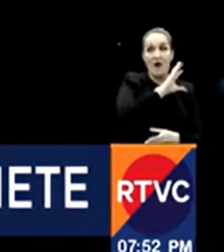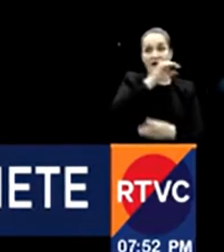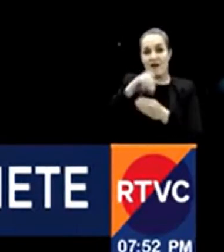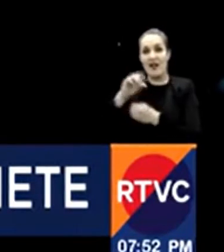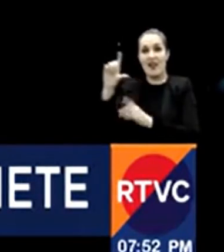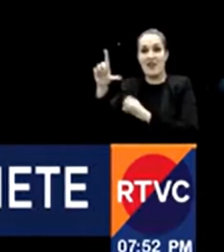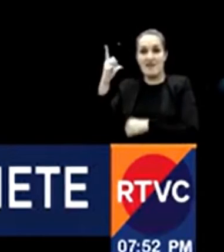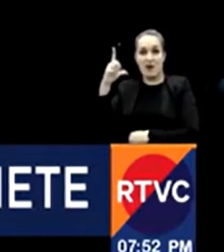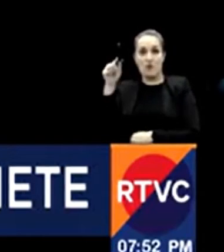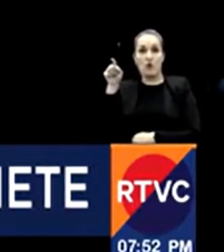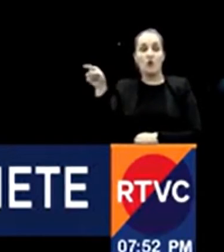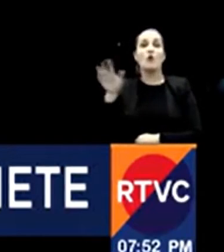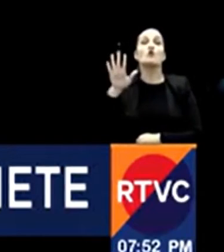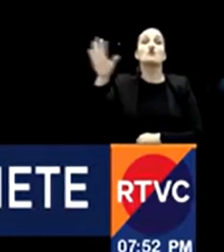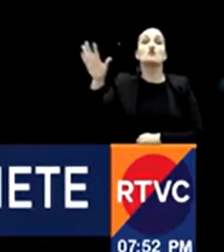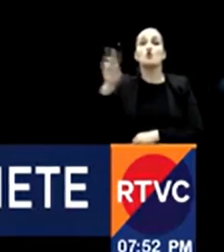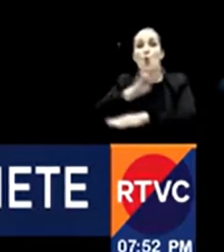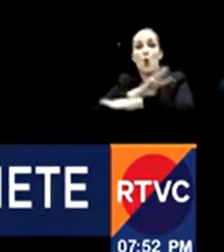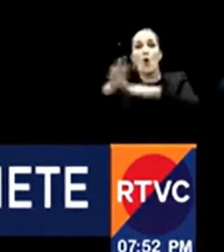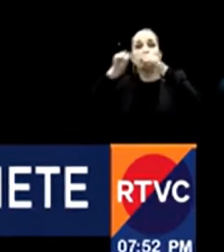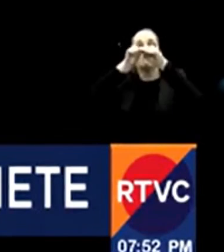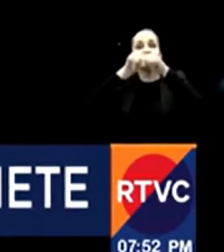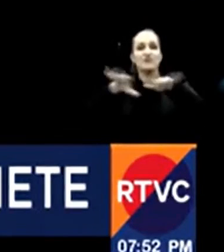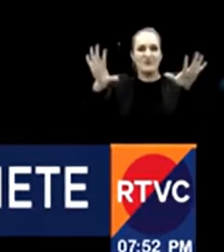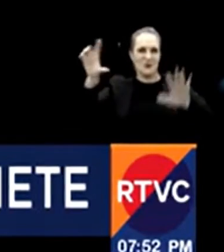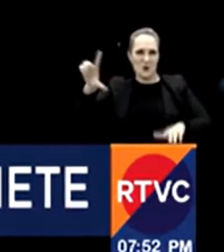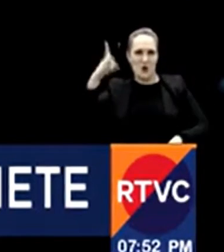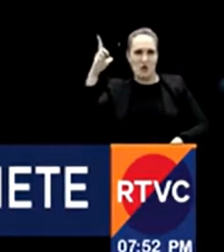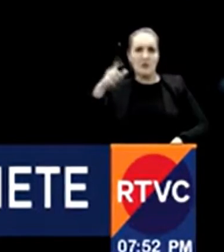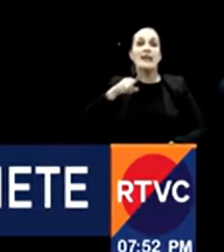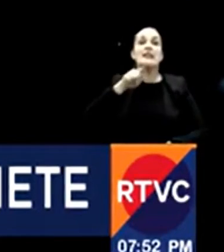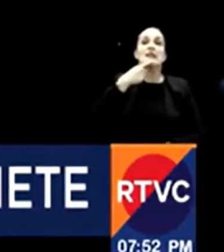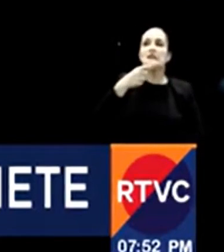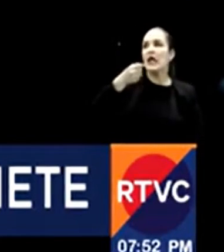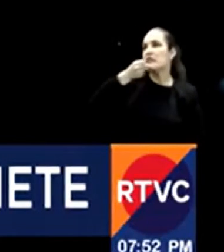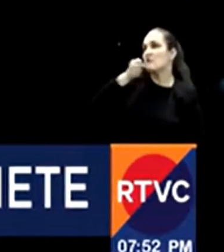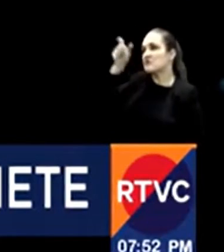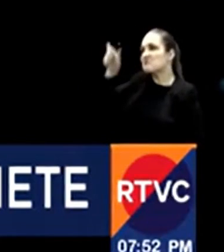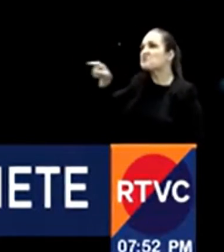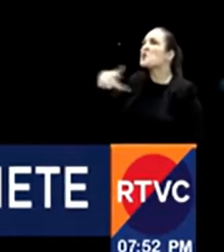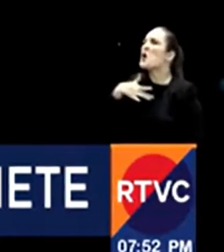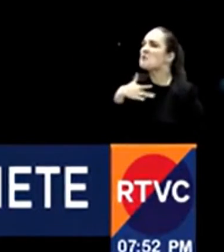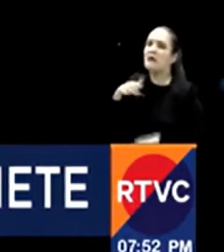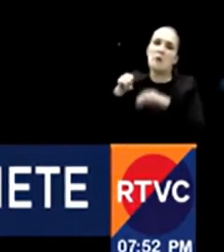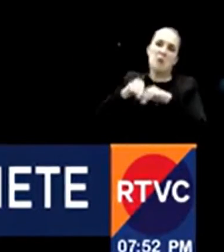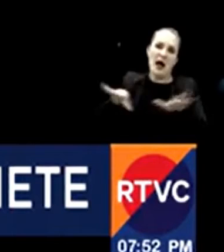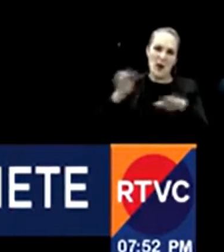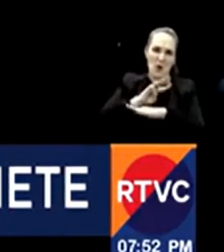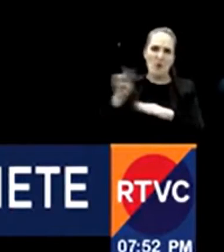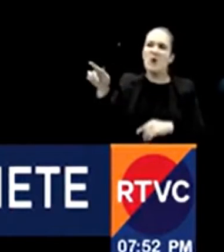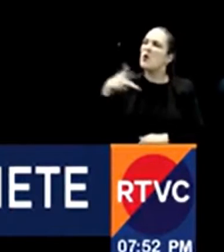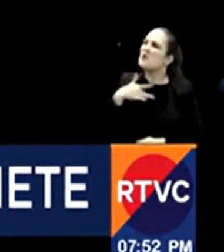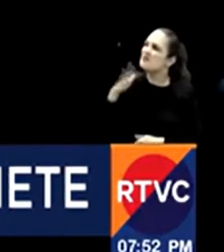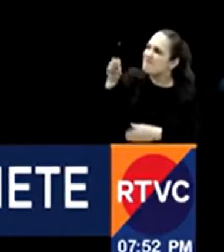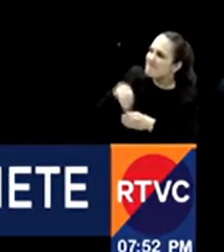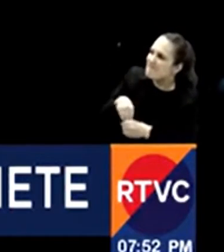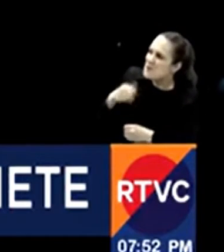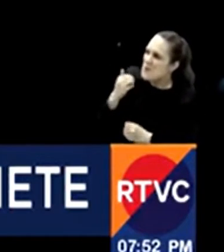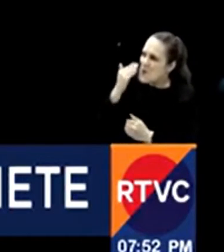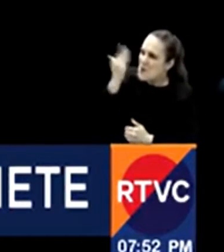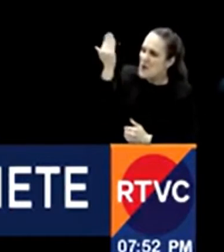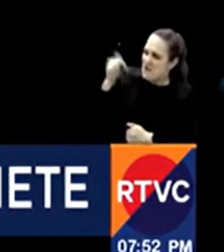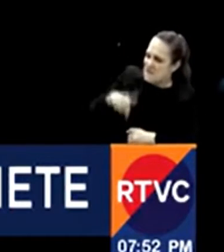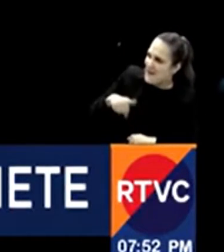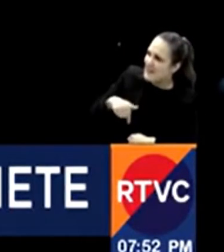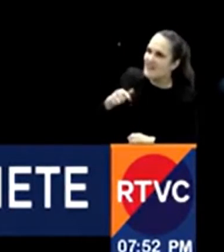publicó en la página web una entrevista que le hicieron y habló de varios aspectos de cómo se siente llegando al equipo inglés, también de sus compañeros y de